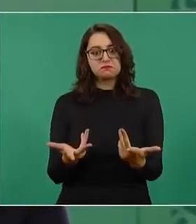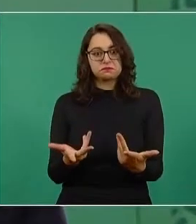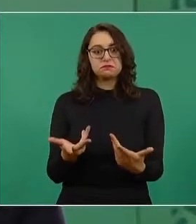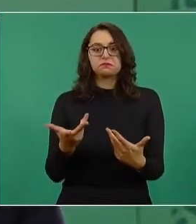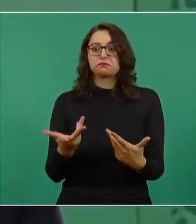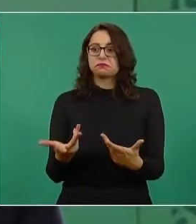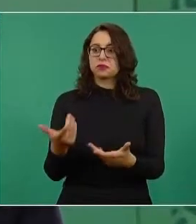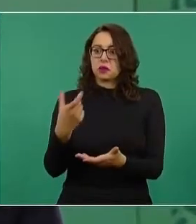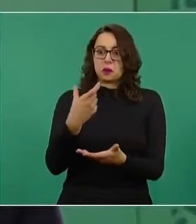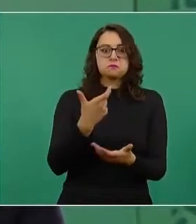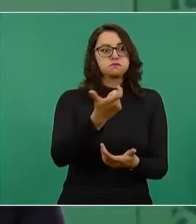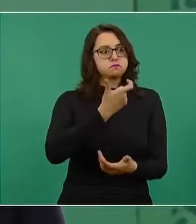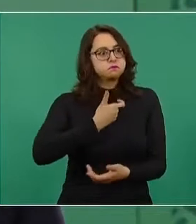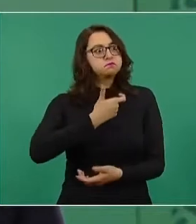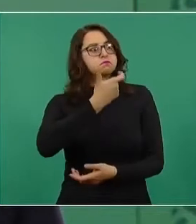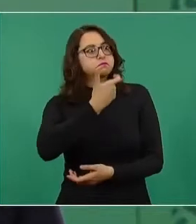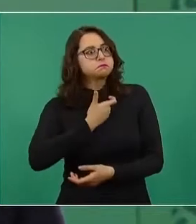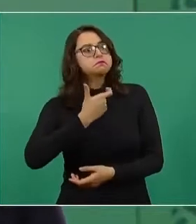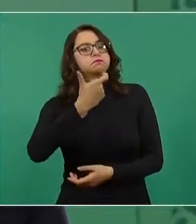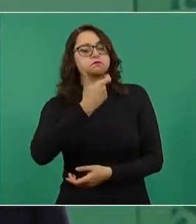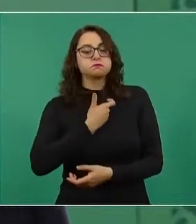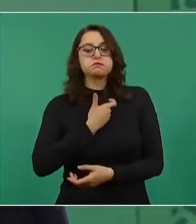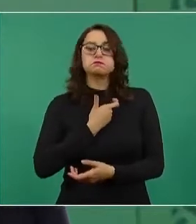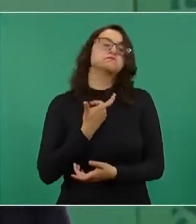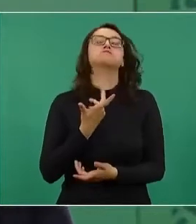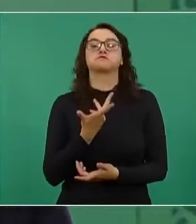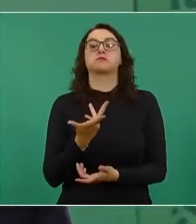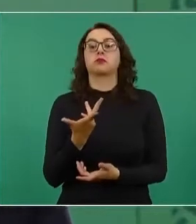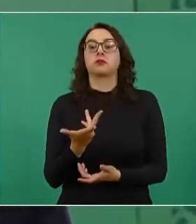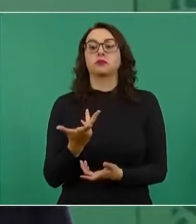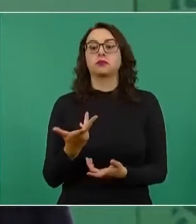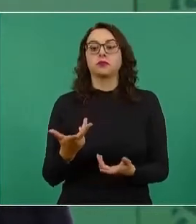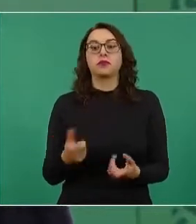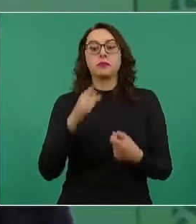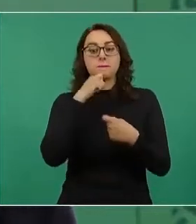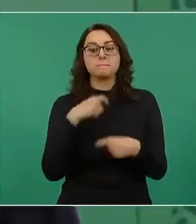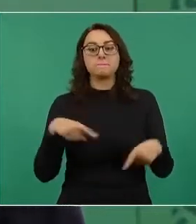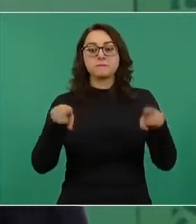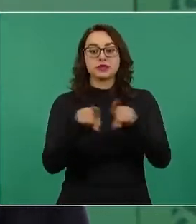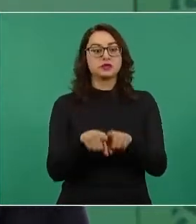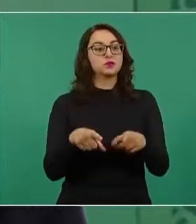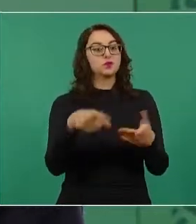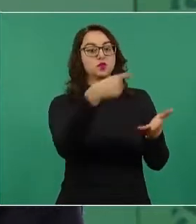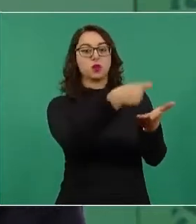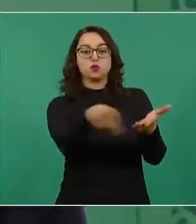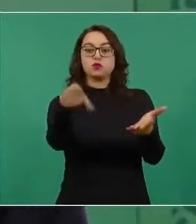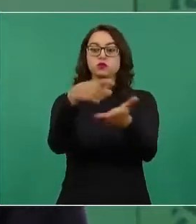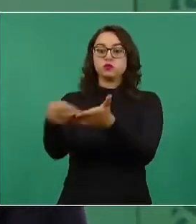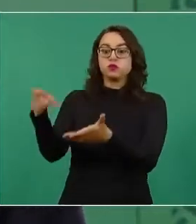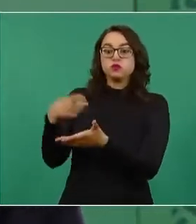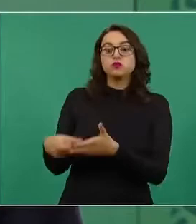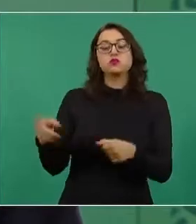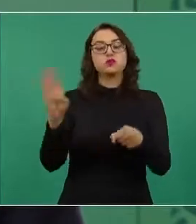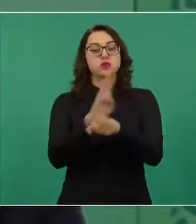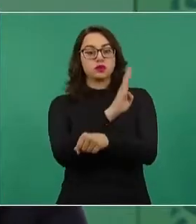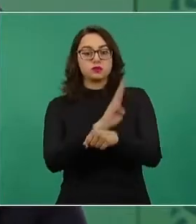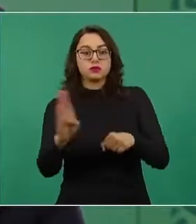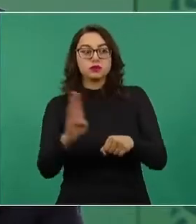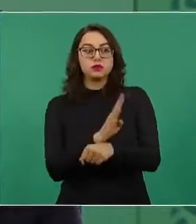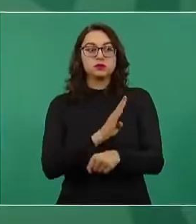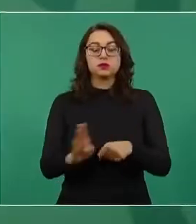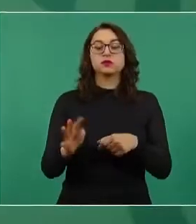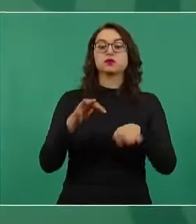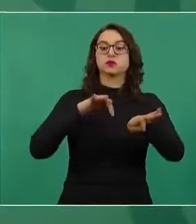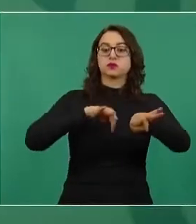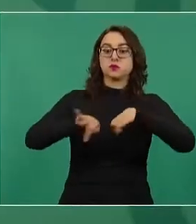tiene ingresos, pues se beneficia la industria, se beneficia la actividad productiva, se